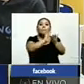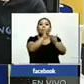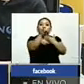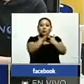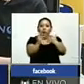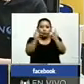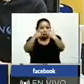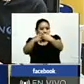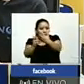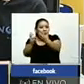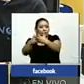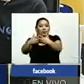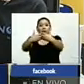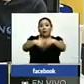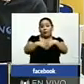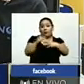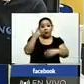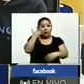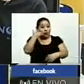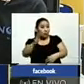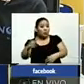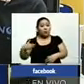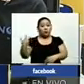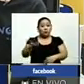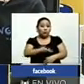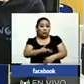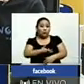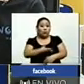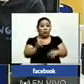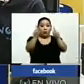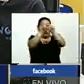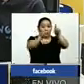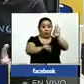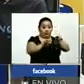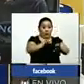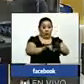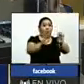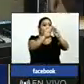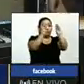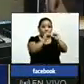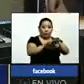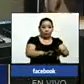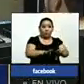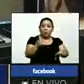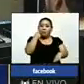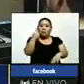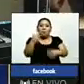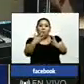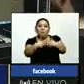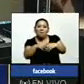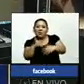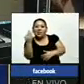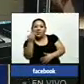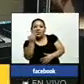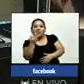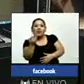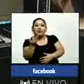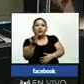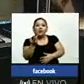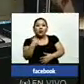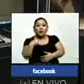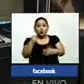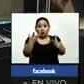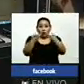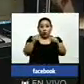empresas. Nosotros, digamos, estamos trabajando en programación web. Viene una empresa que dice, yo quiero crear un